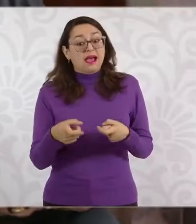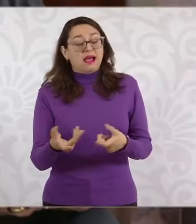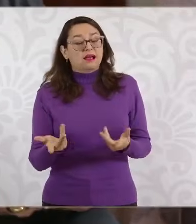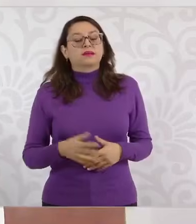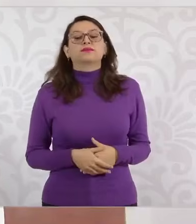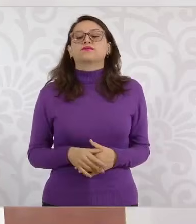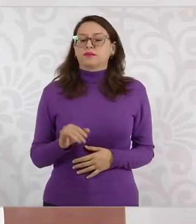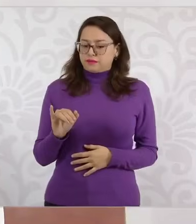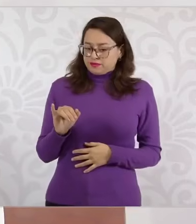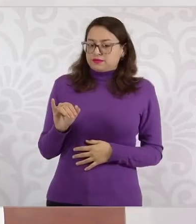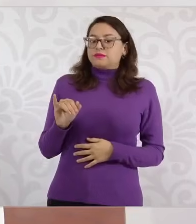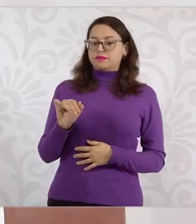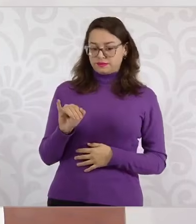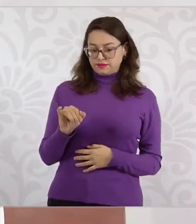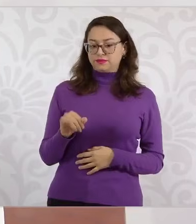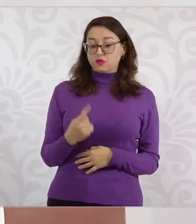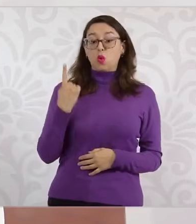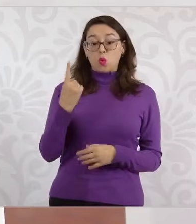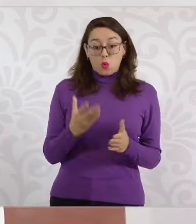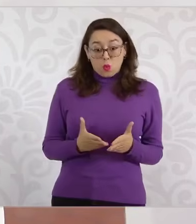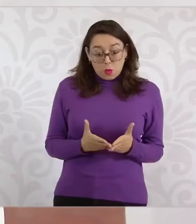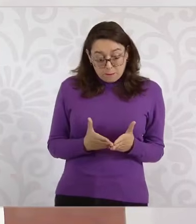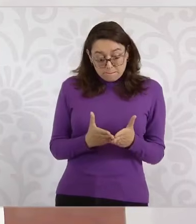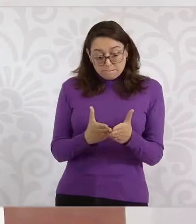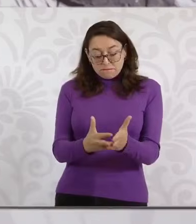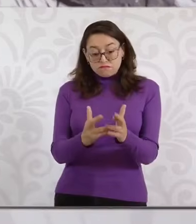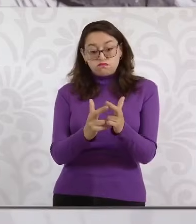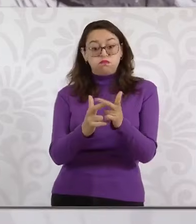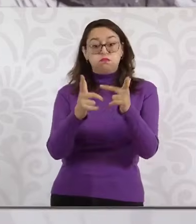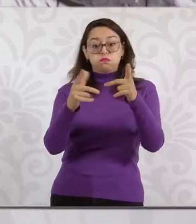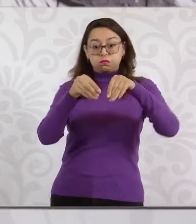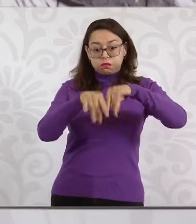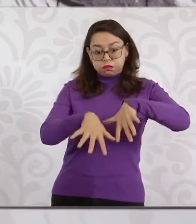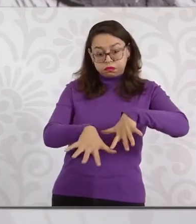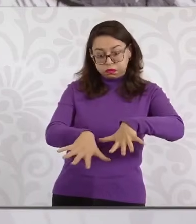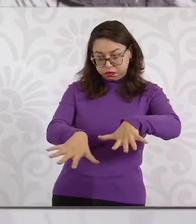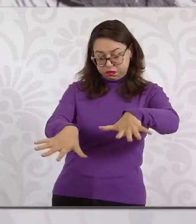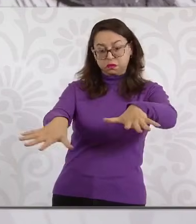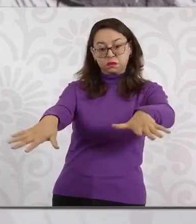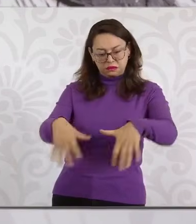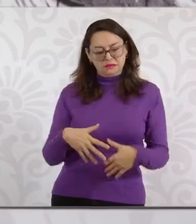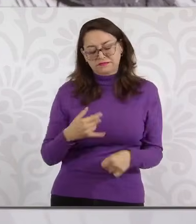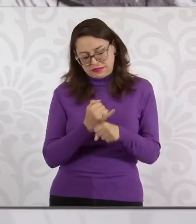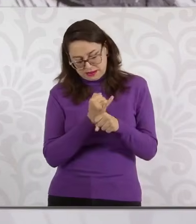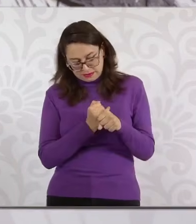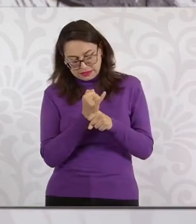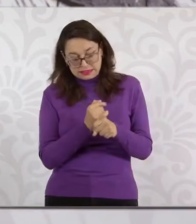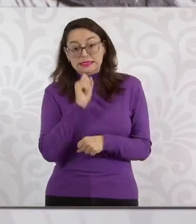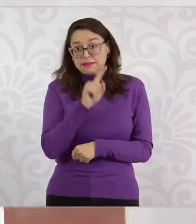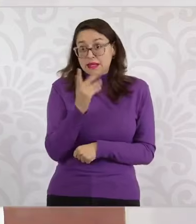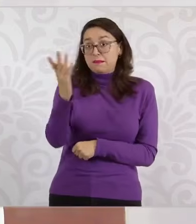un derrame, como ustedes saben, de un barco, que se están haciendo todavía todas las investigaciones y también le pedimos a la